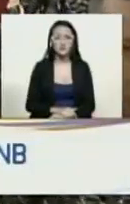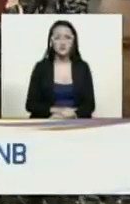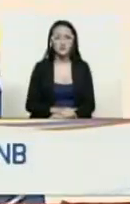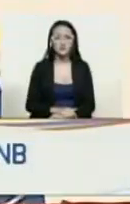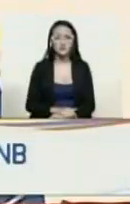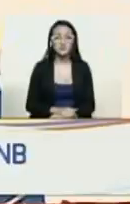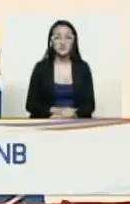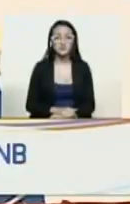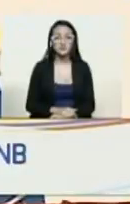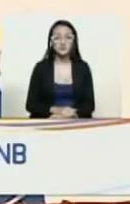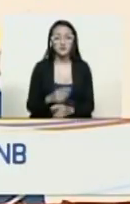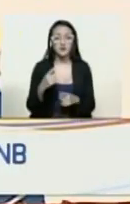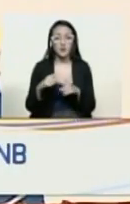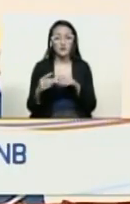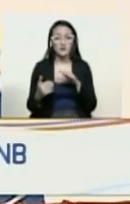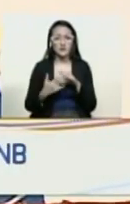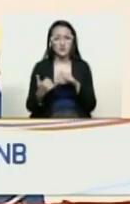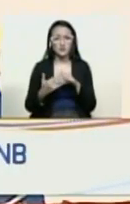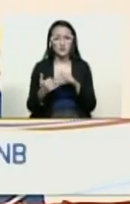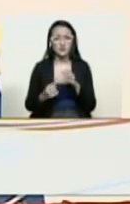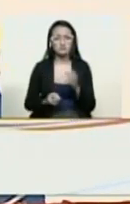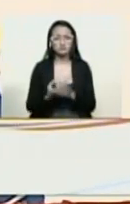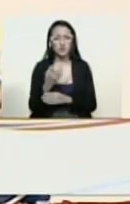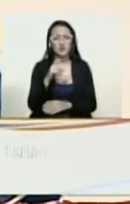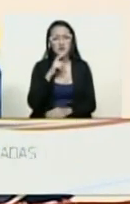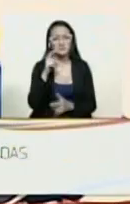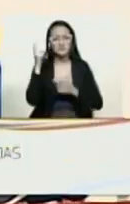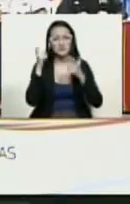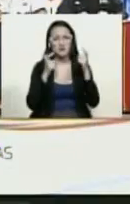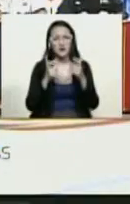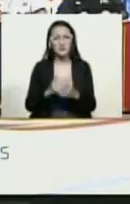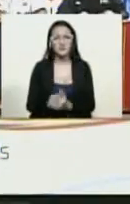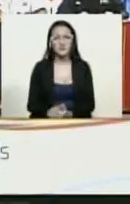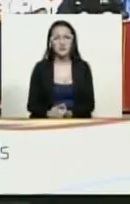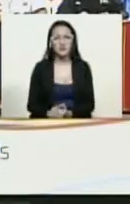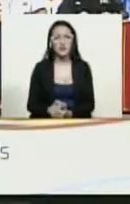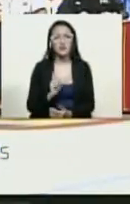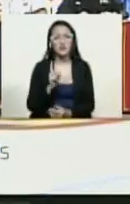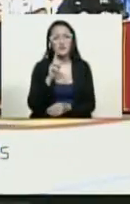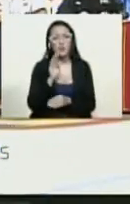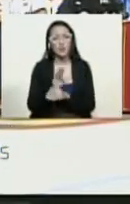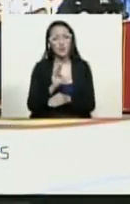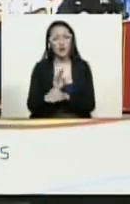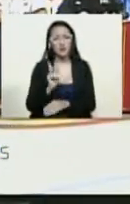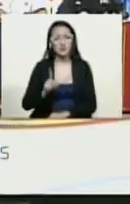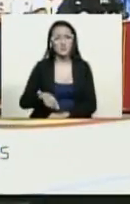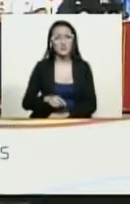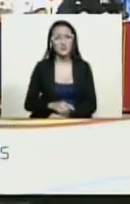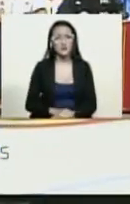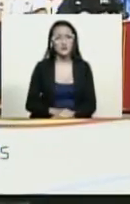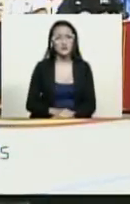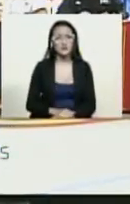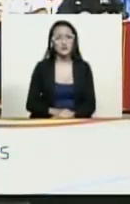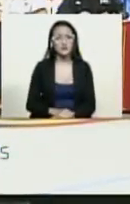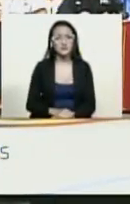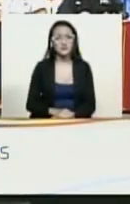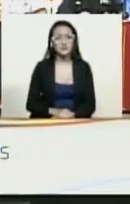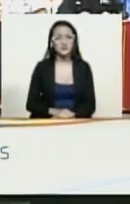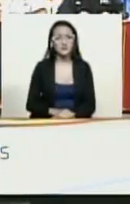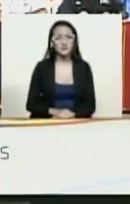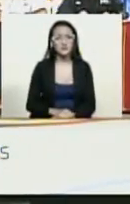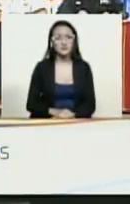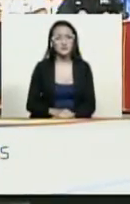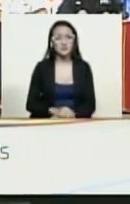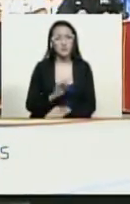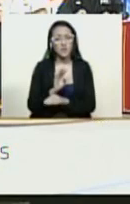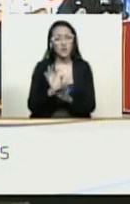La otra gran institución fundada por el comandante Chávez, debemos cuidarla también de manera